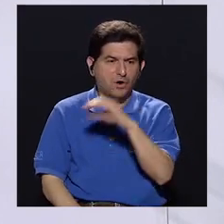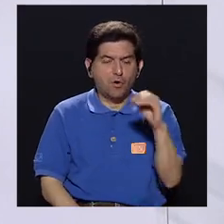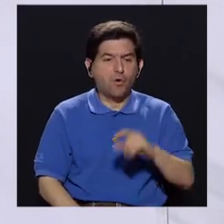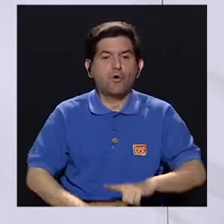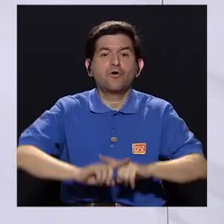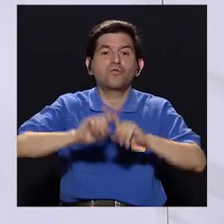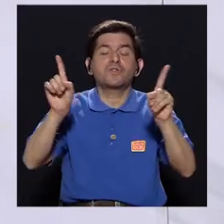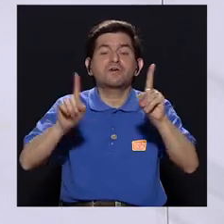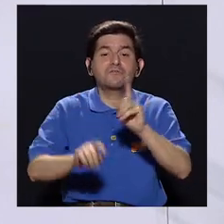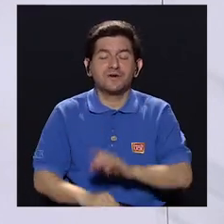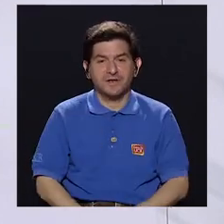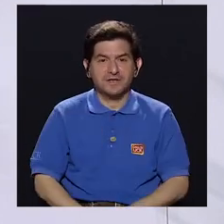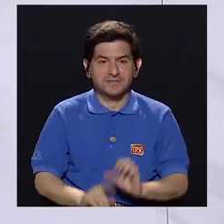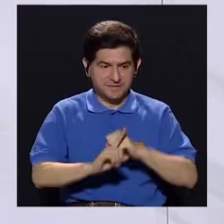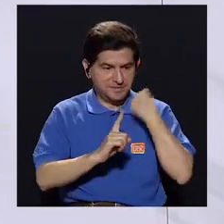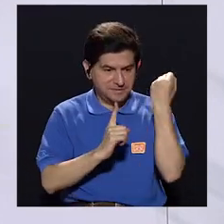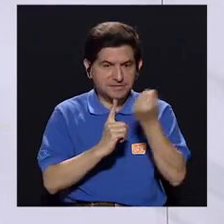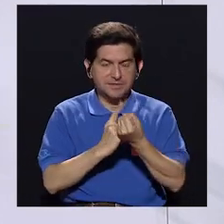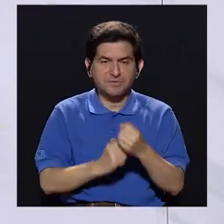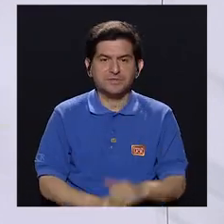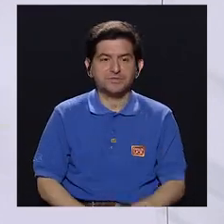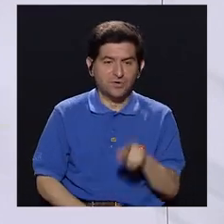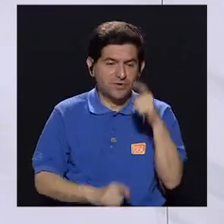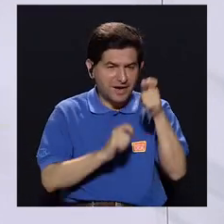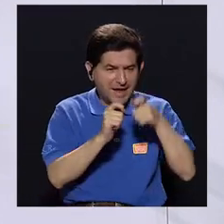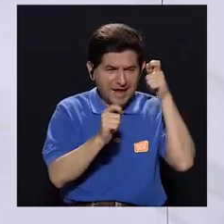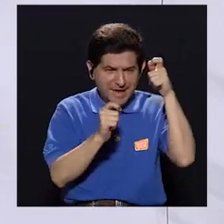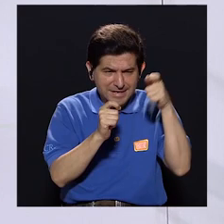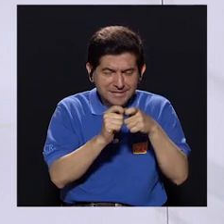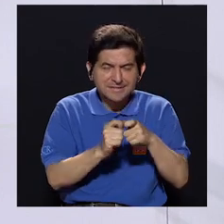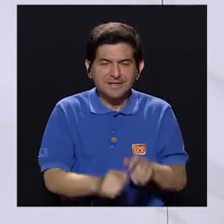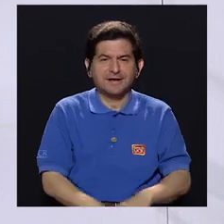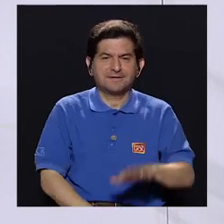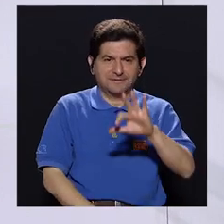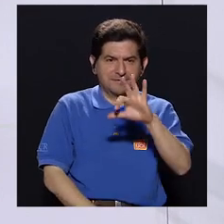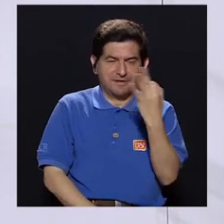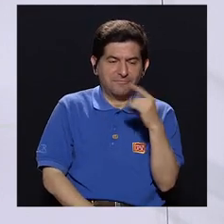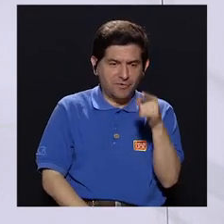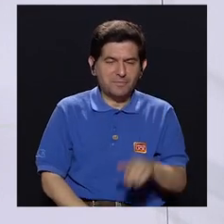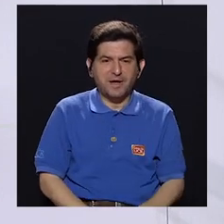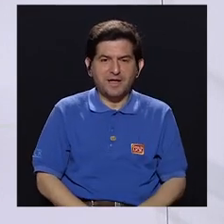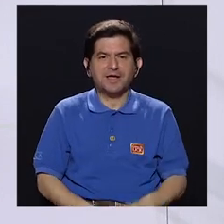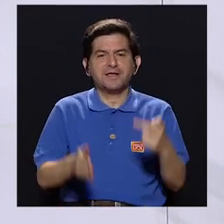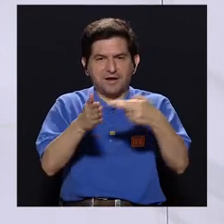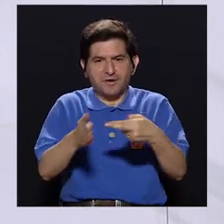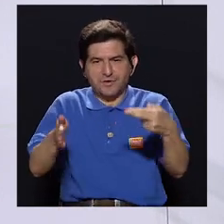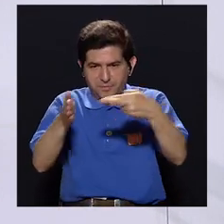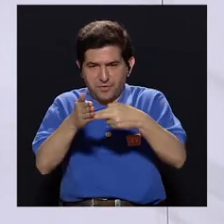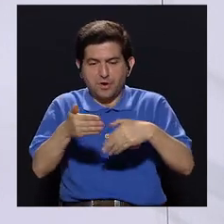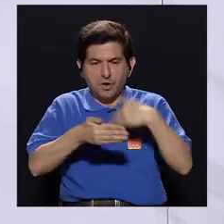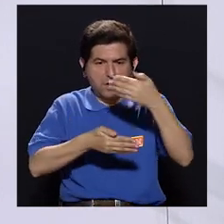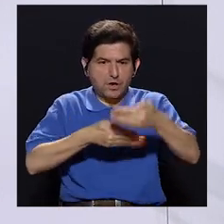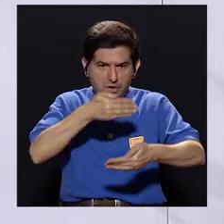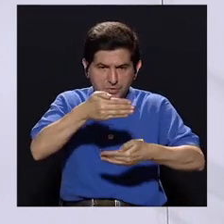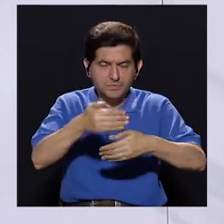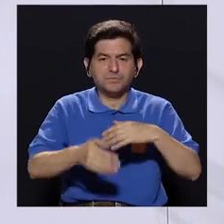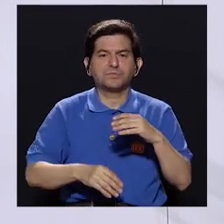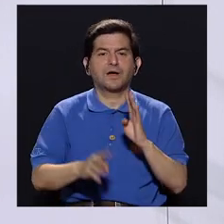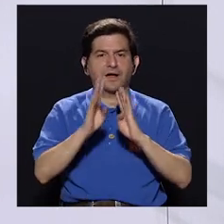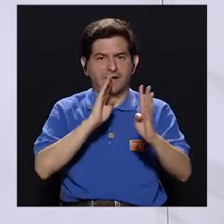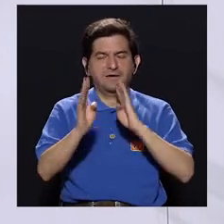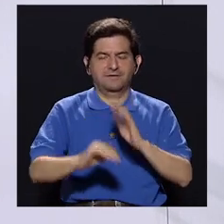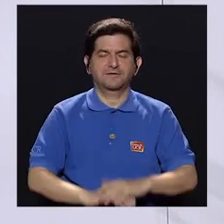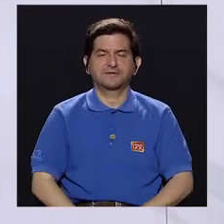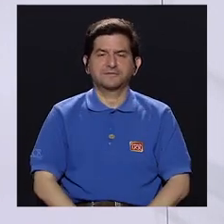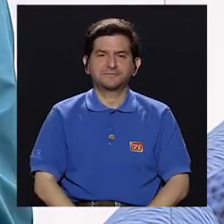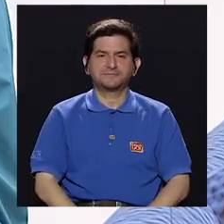una diferenciación muy grande para ser muy específica en Cómo cómo es polinizada y luego vamos a hablar de esos casos eh